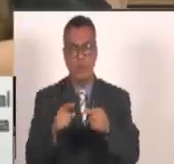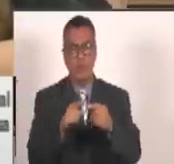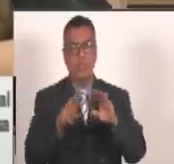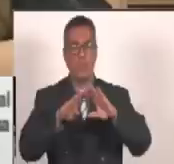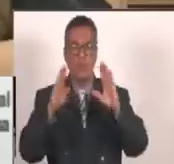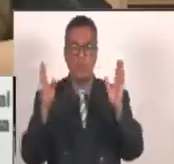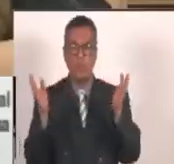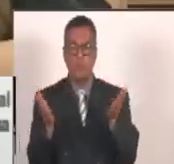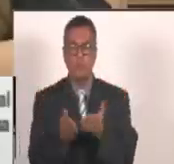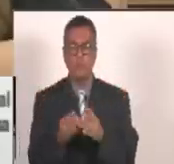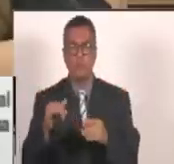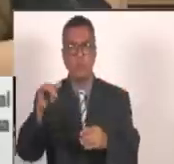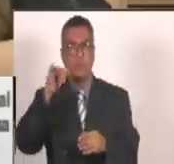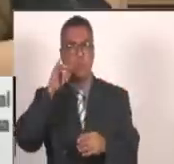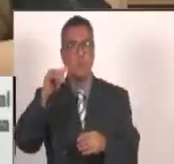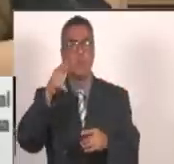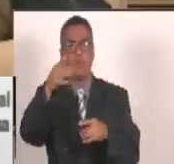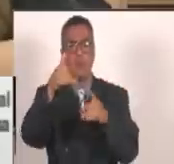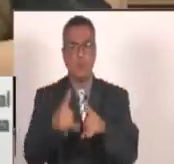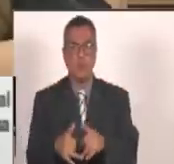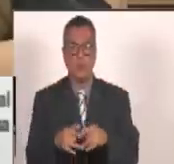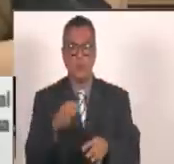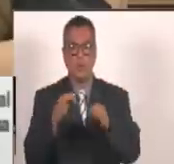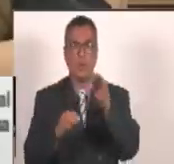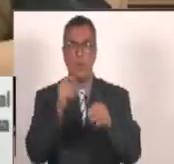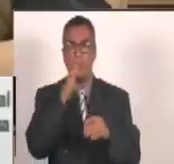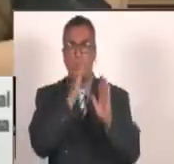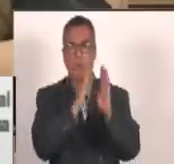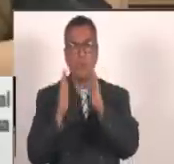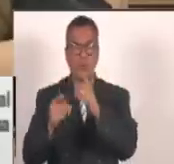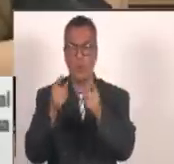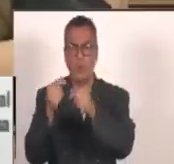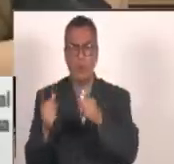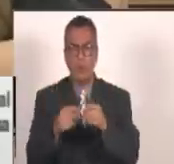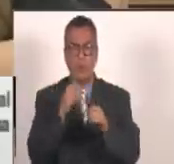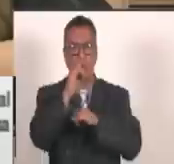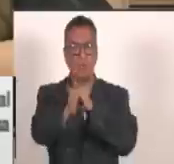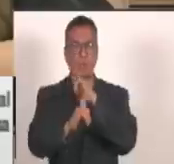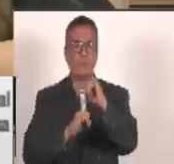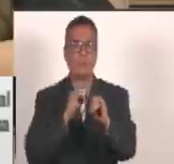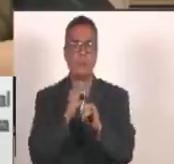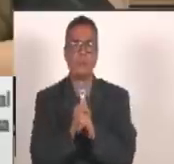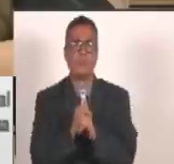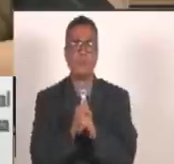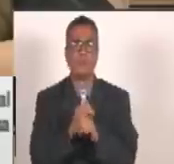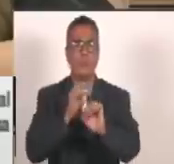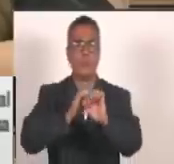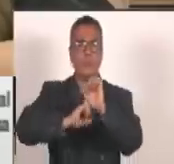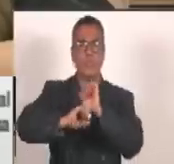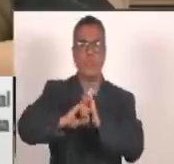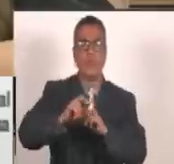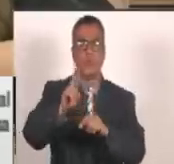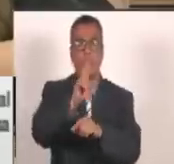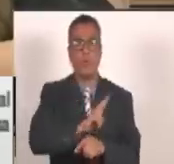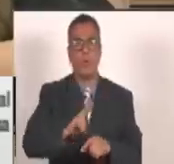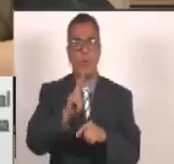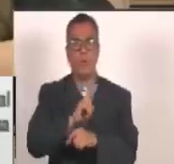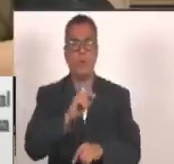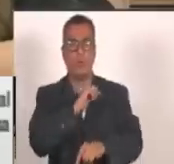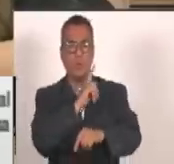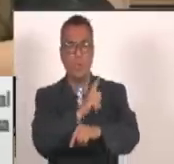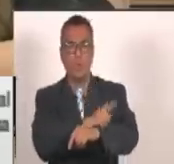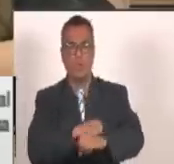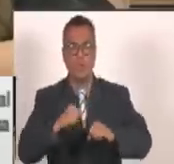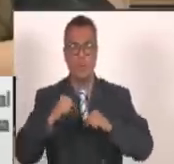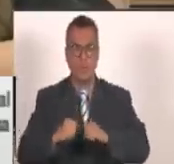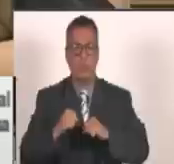global, donde denunciaron el actual e injusto orden económico internacional y rechazaron el uso de la fuerza y